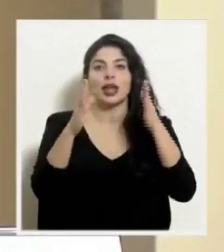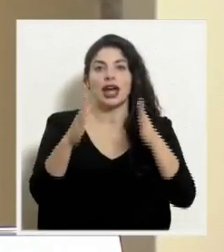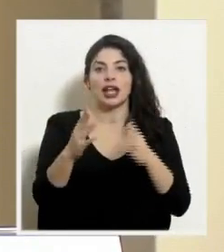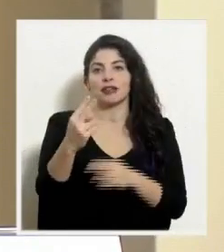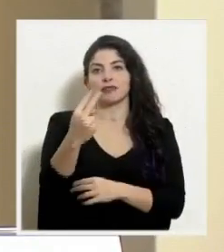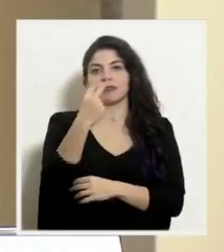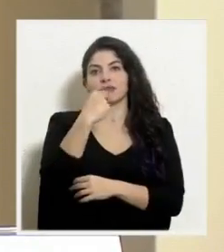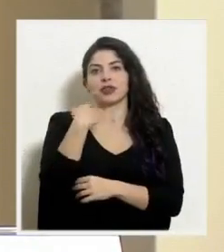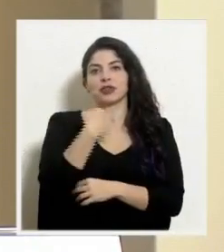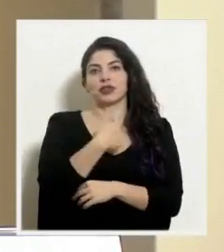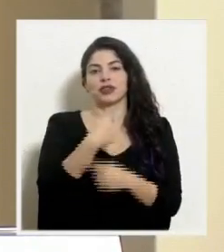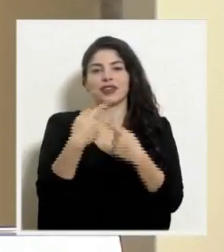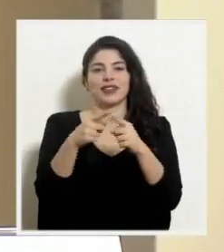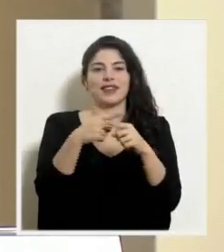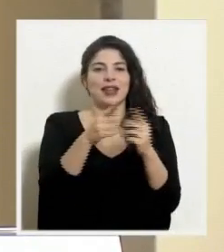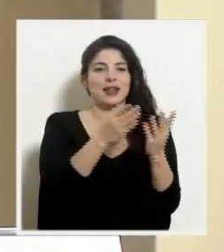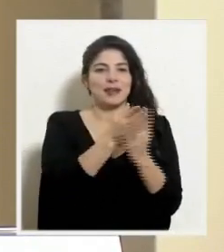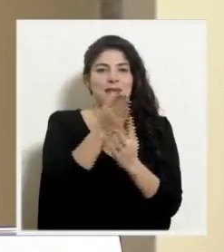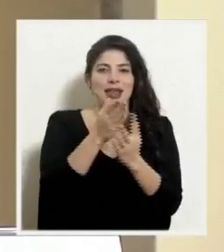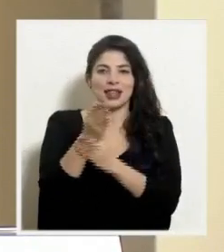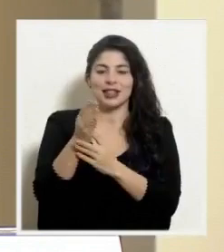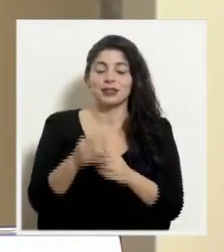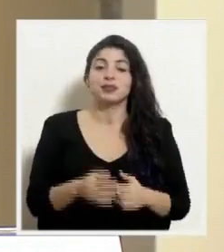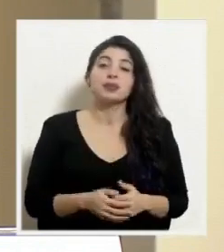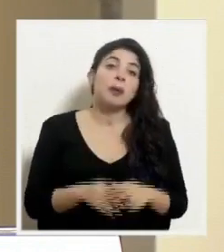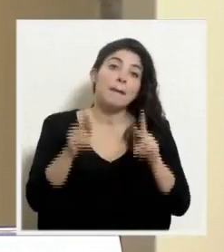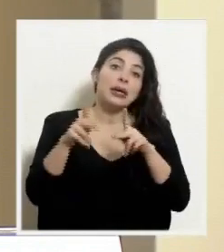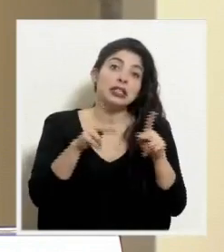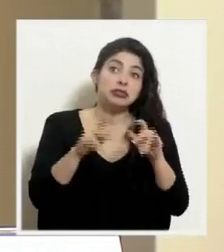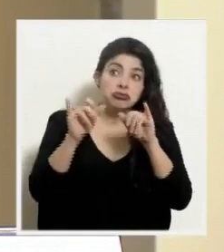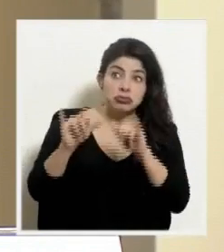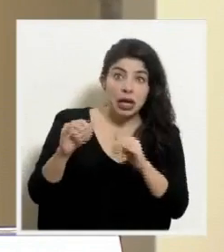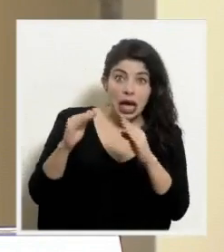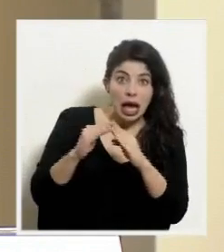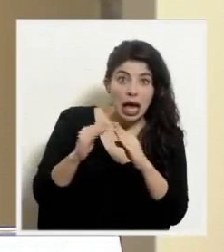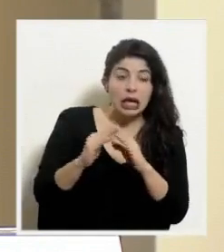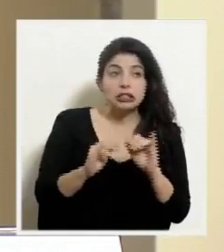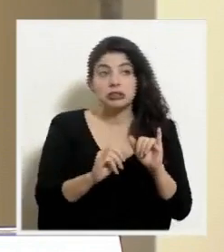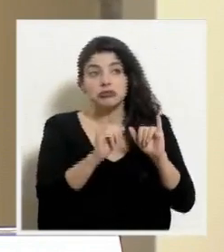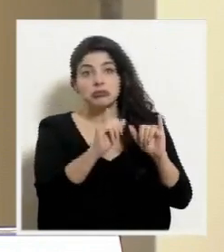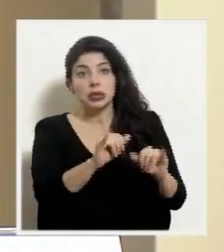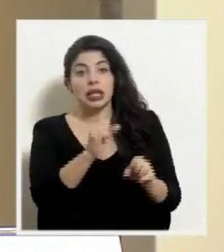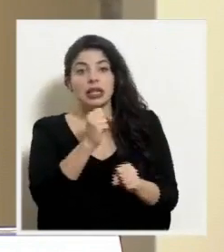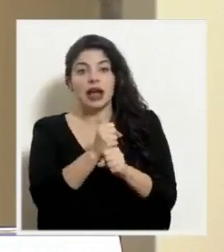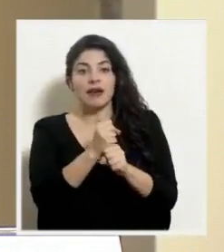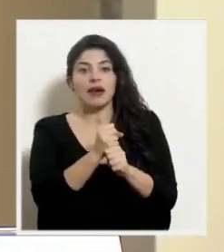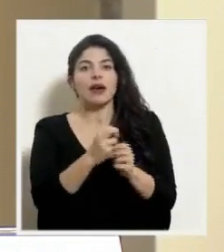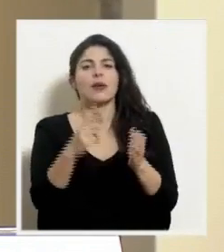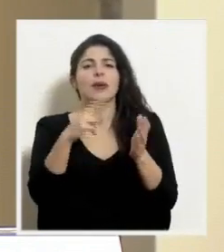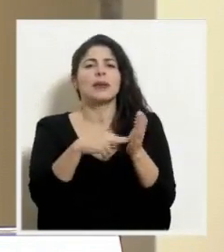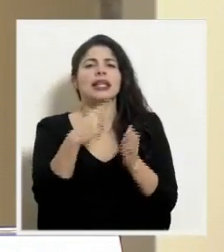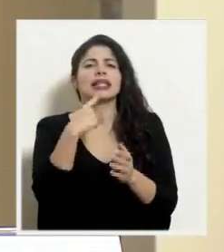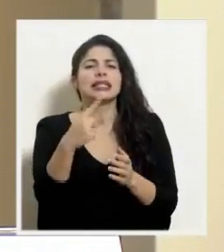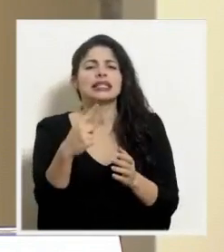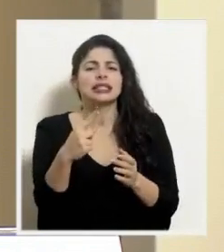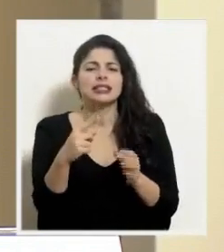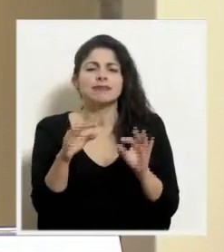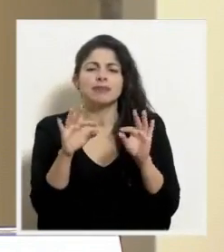los diferentes medios, a las personas que están en sus casas, en sus trabajos. Reiterar la